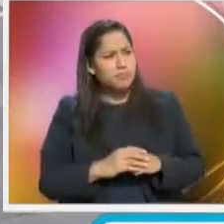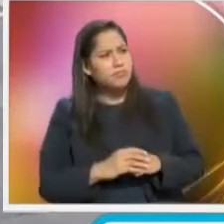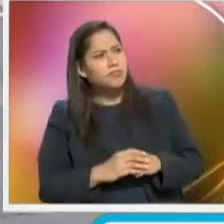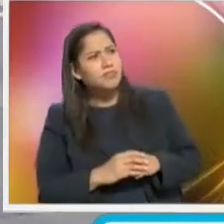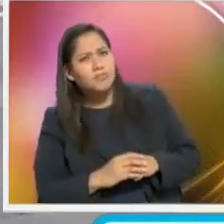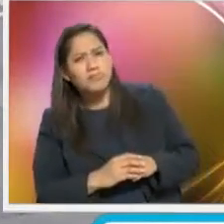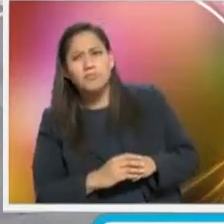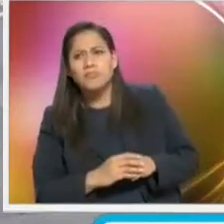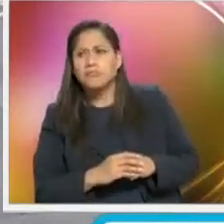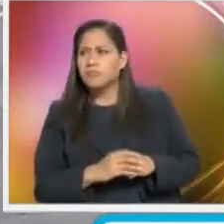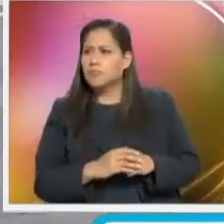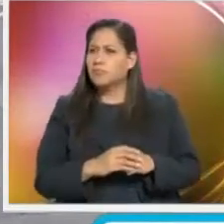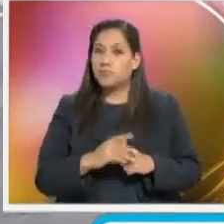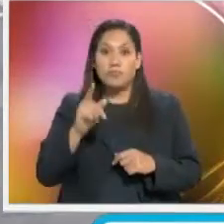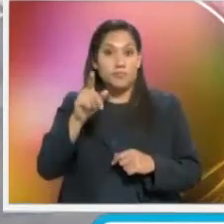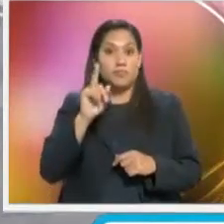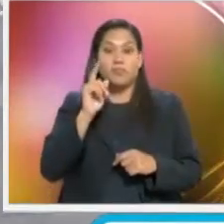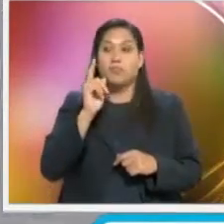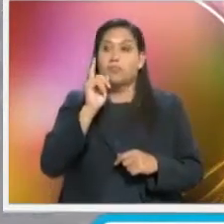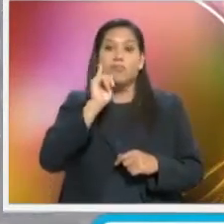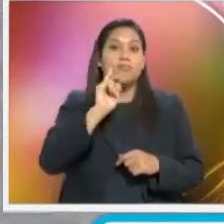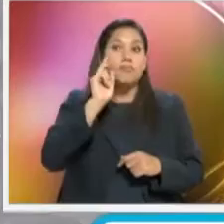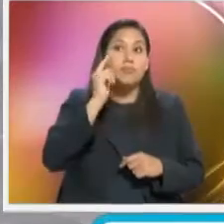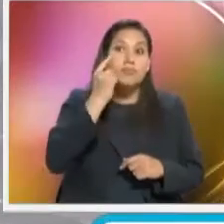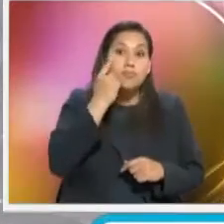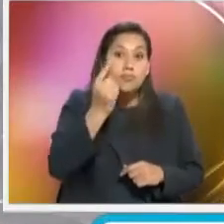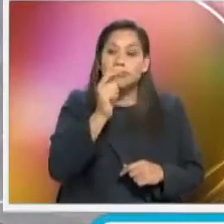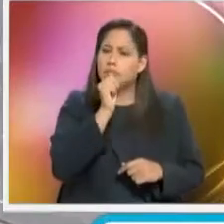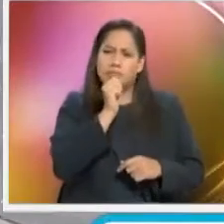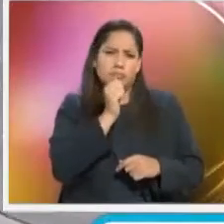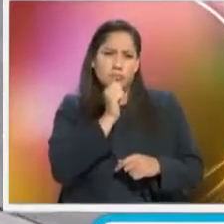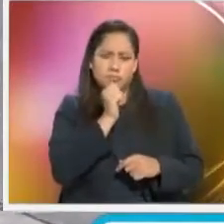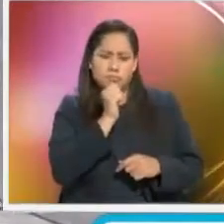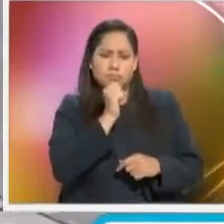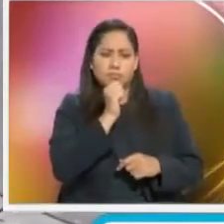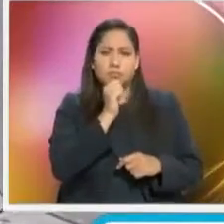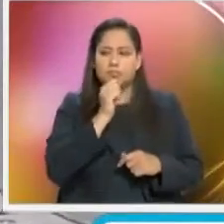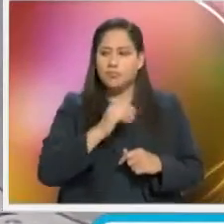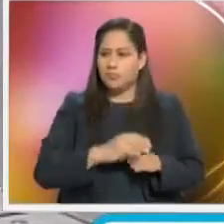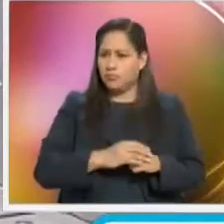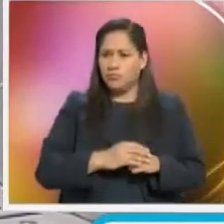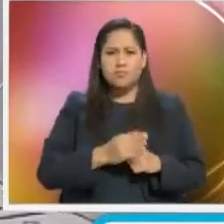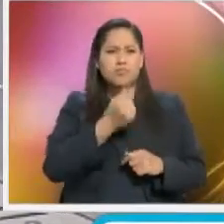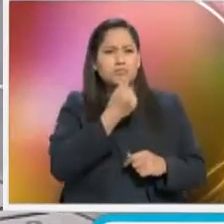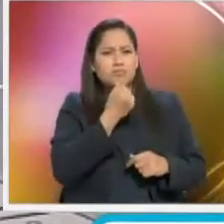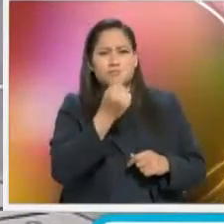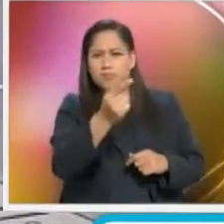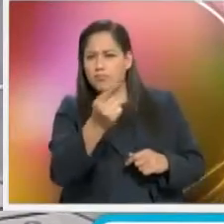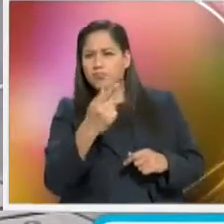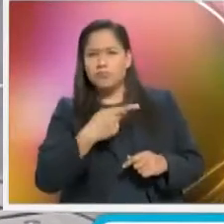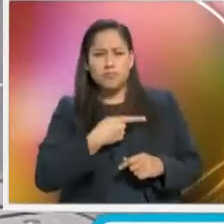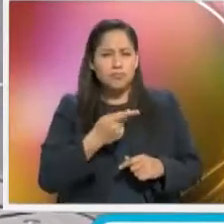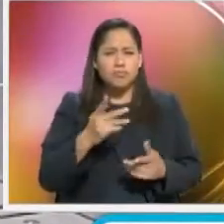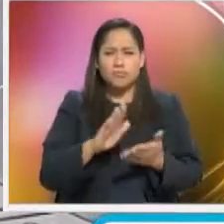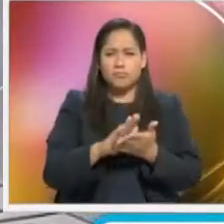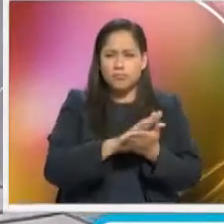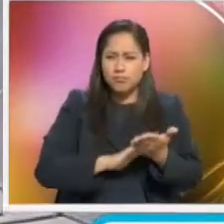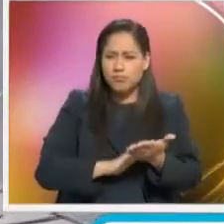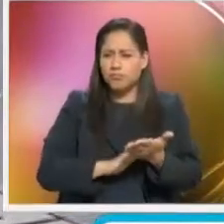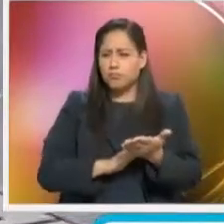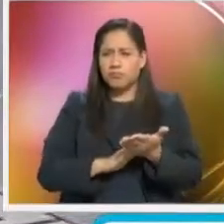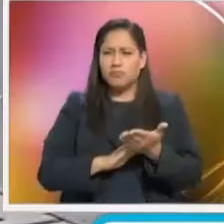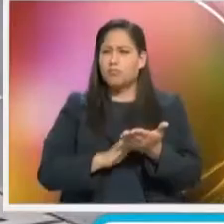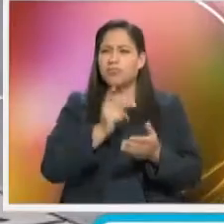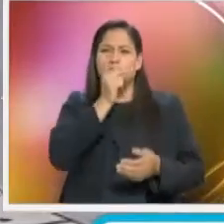no había observado. Tal vez sí lo había visto, pero no lo había observado. Había muchos niños desamparados y es que,